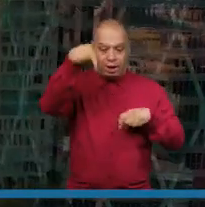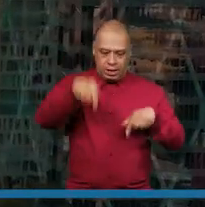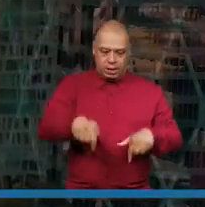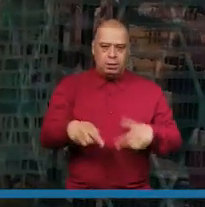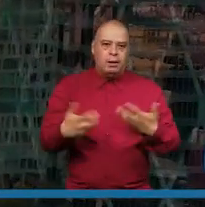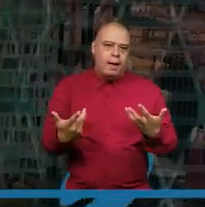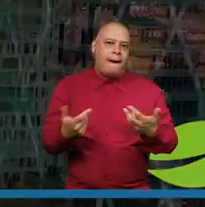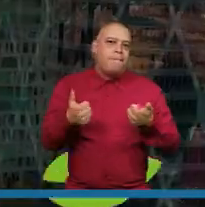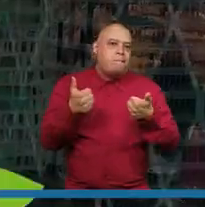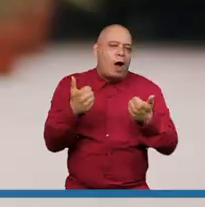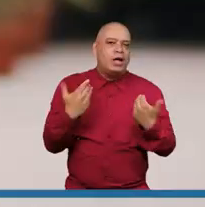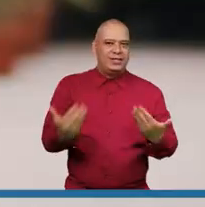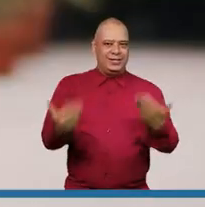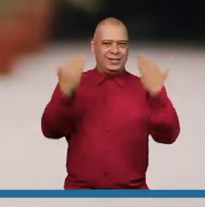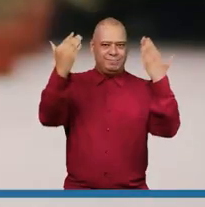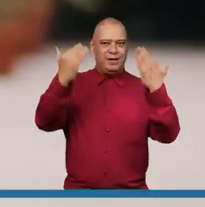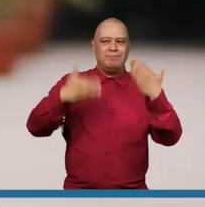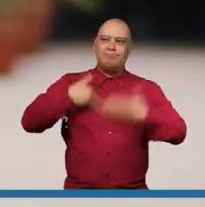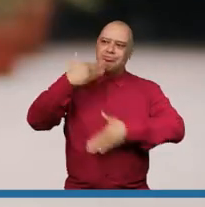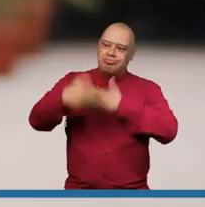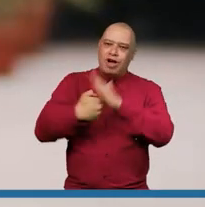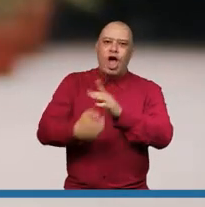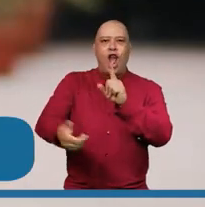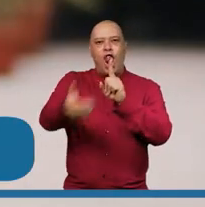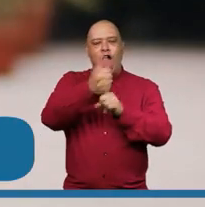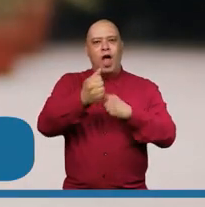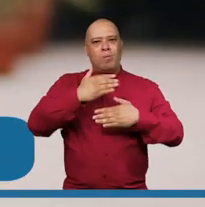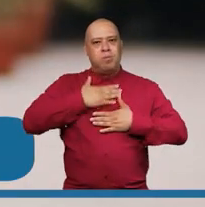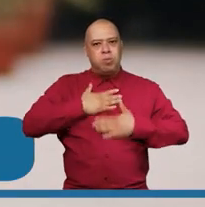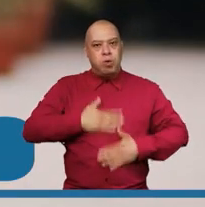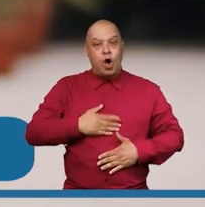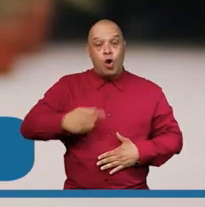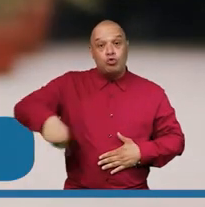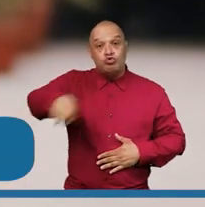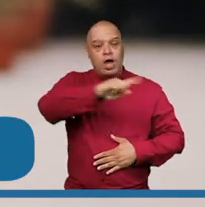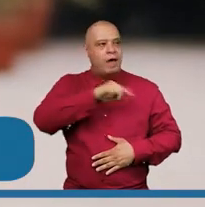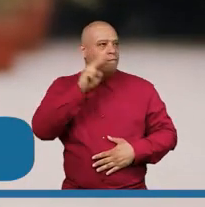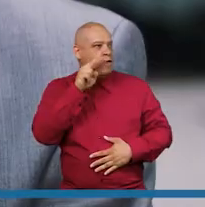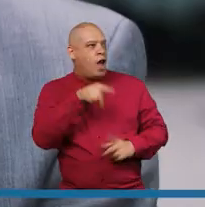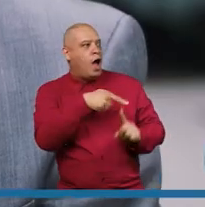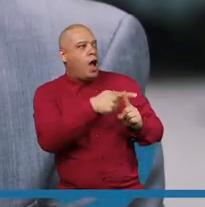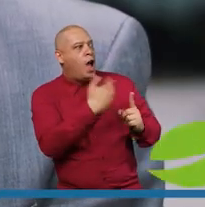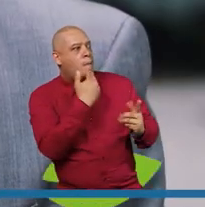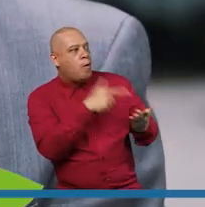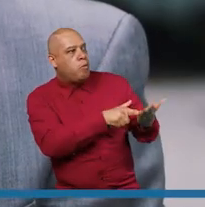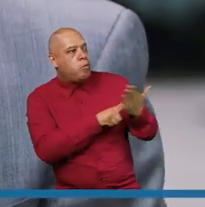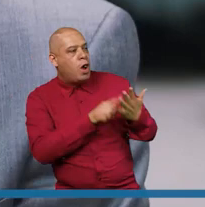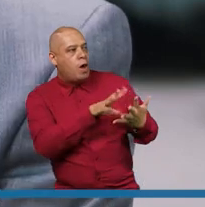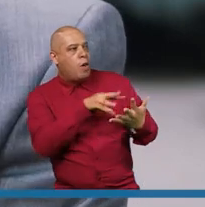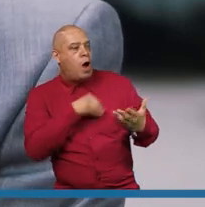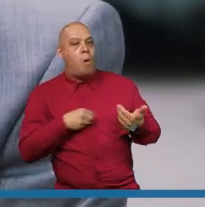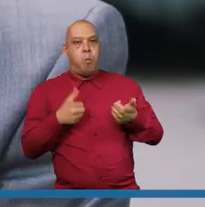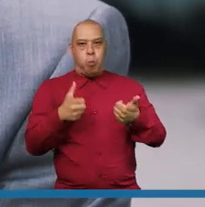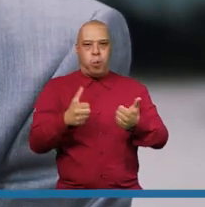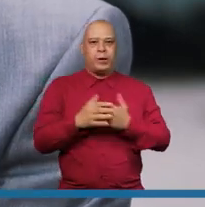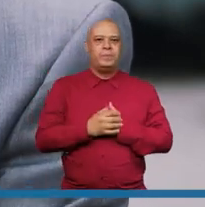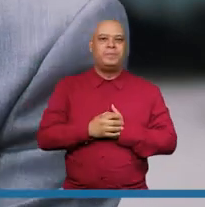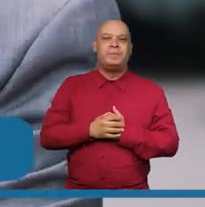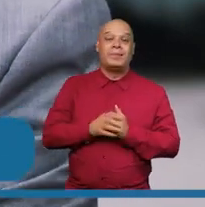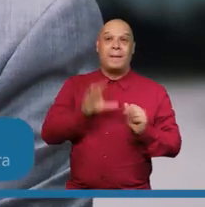pueda ser una realidad y que puedan ustedes seguir siendo ese ejemplo. Ahora la red nos pone